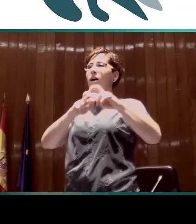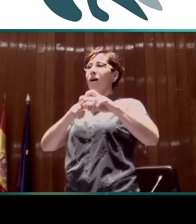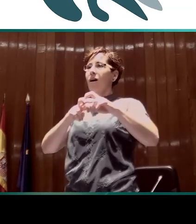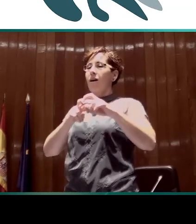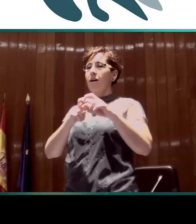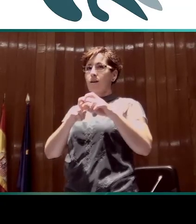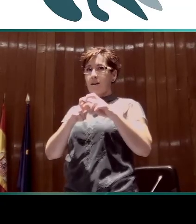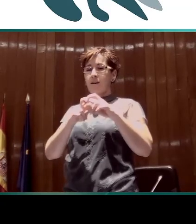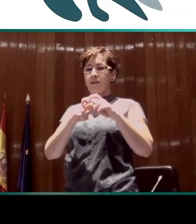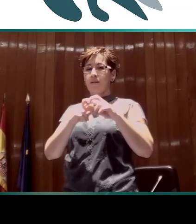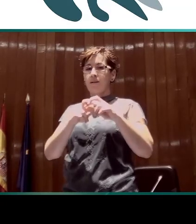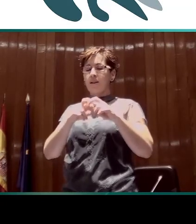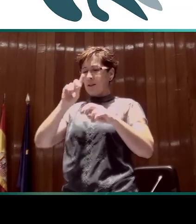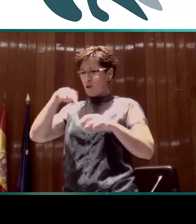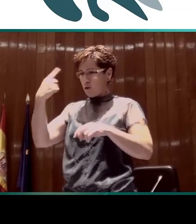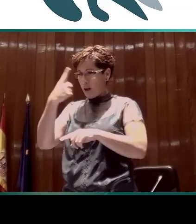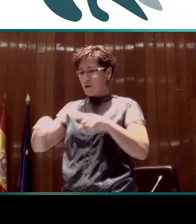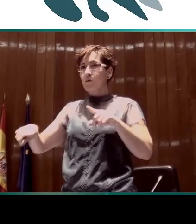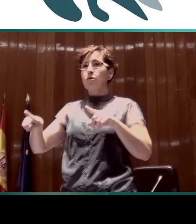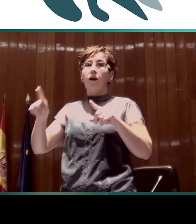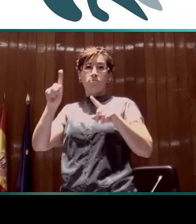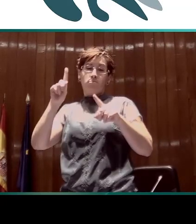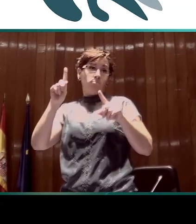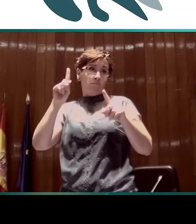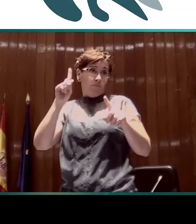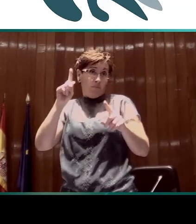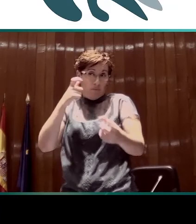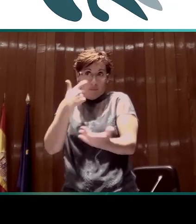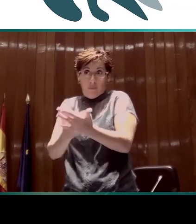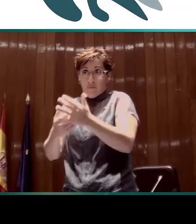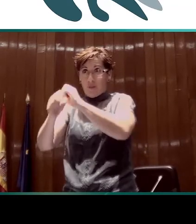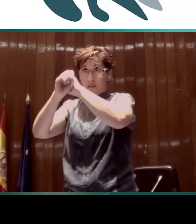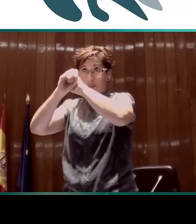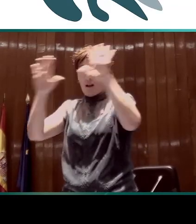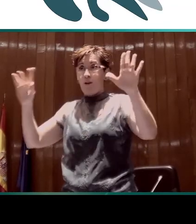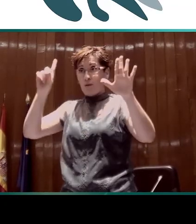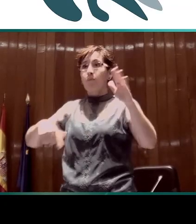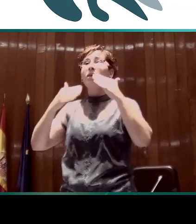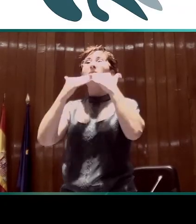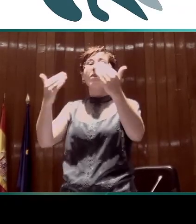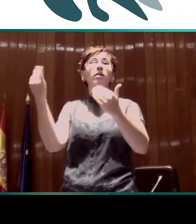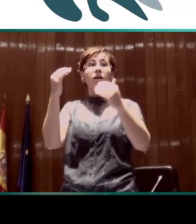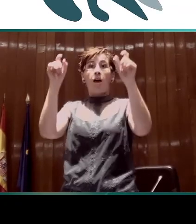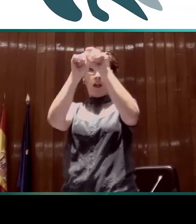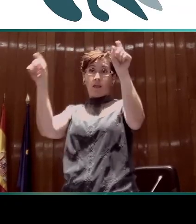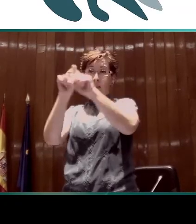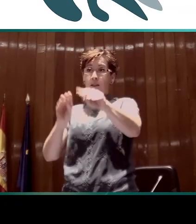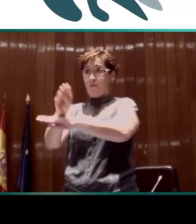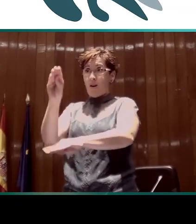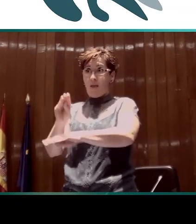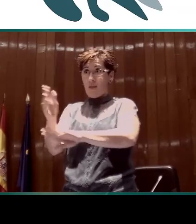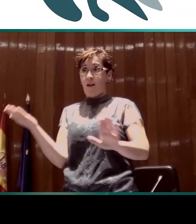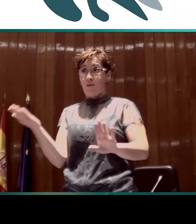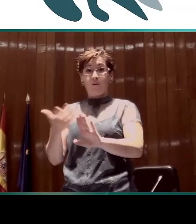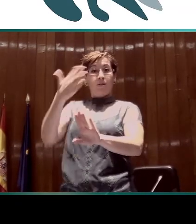potenciales evocados. Y hay otra cosa que también es evidente y es que tenemos que agradecer a todas aquellas entidades que han financiado